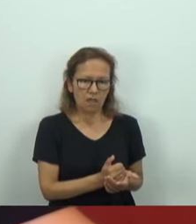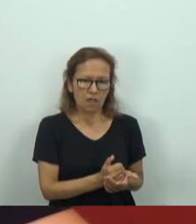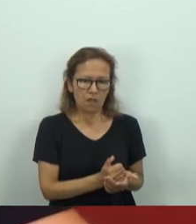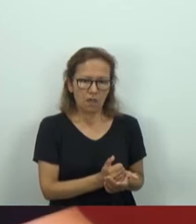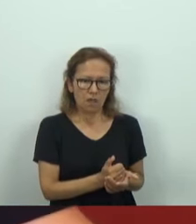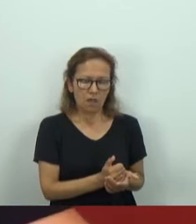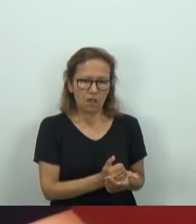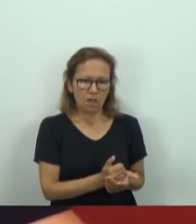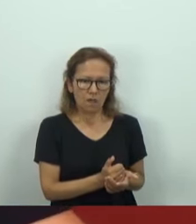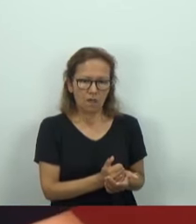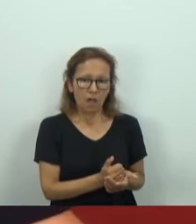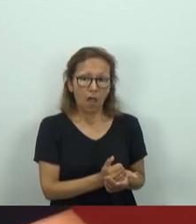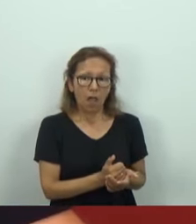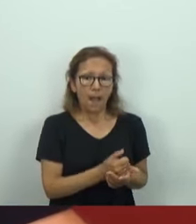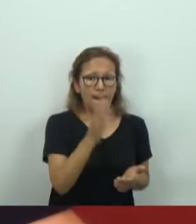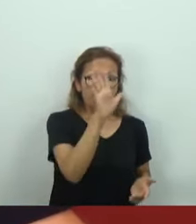unos minutos en mi presencia